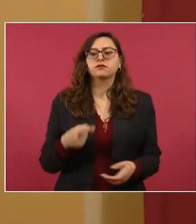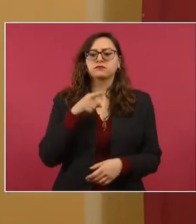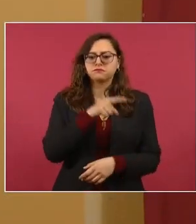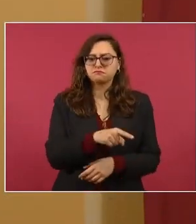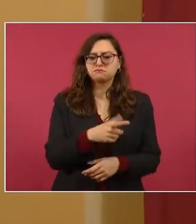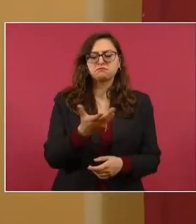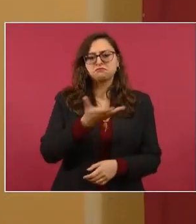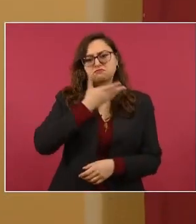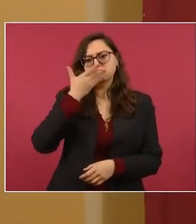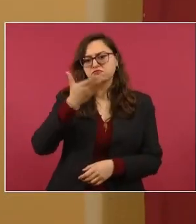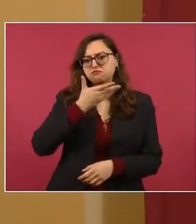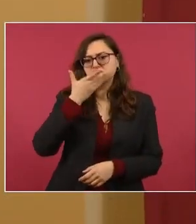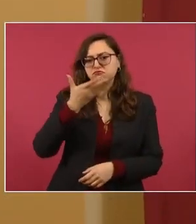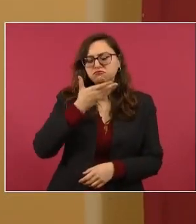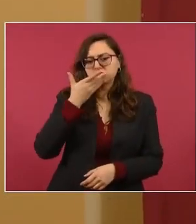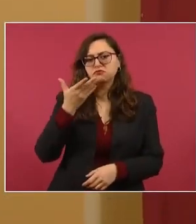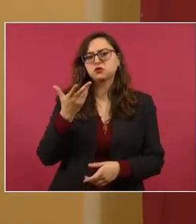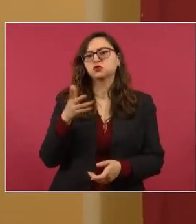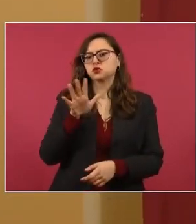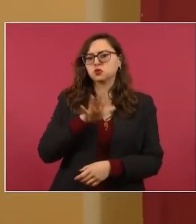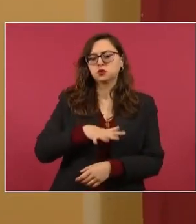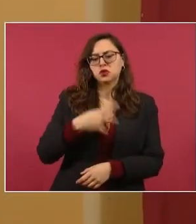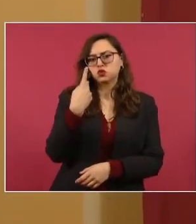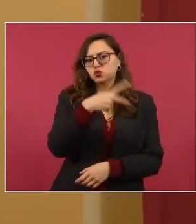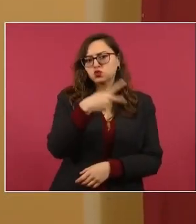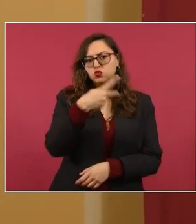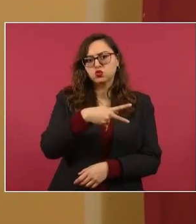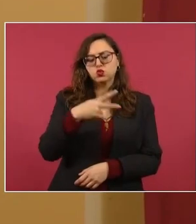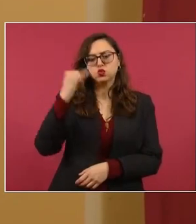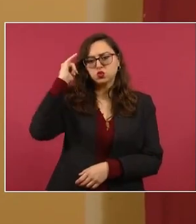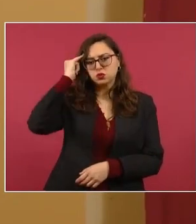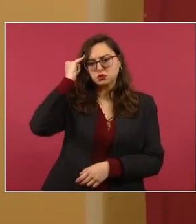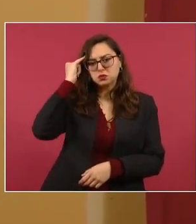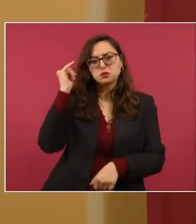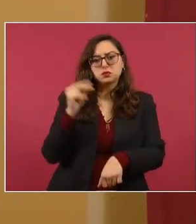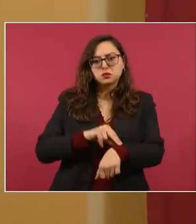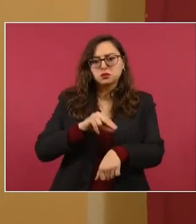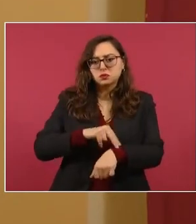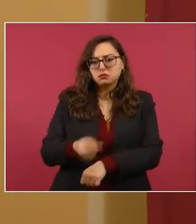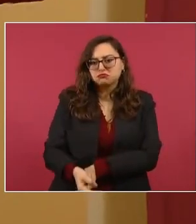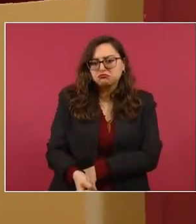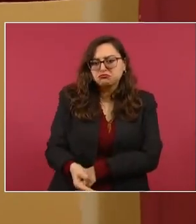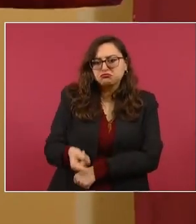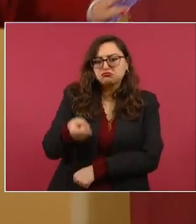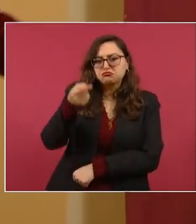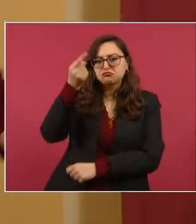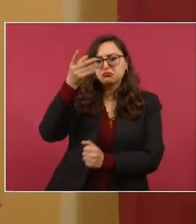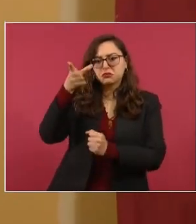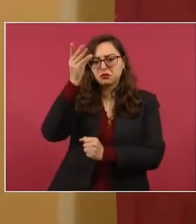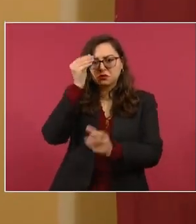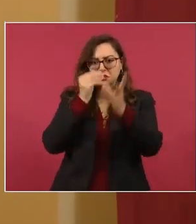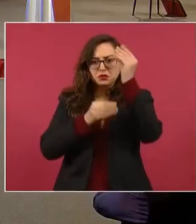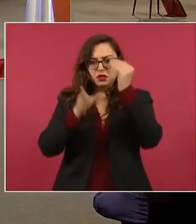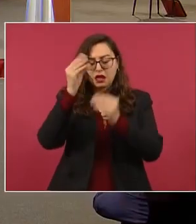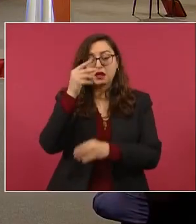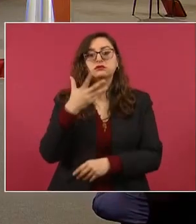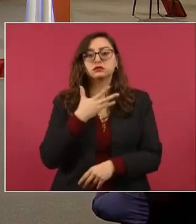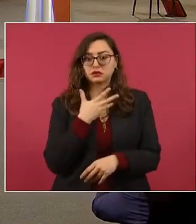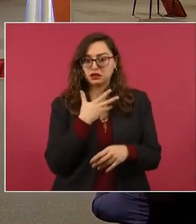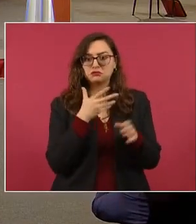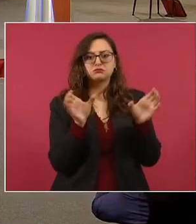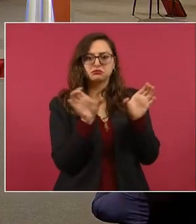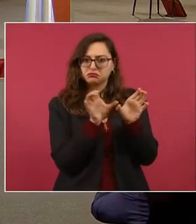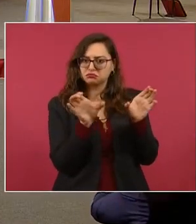medicina tradicional peruana desde los 10 años de edad. Aquí aparece el certificado que